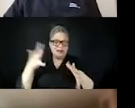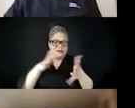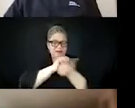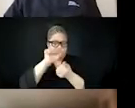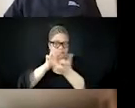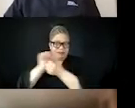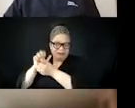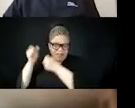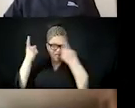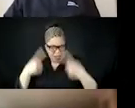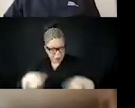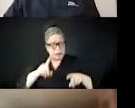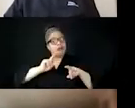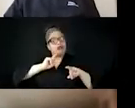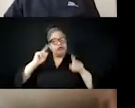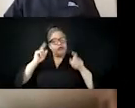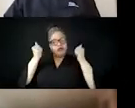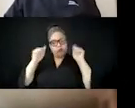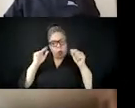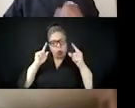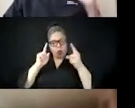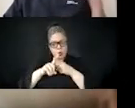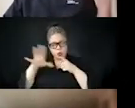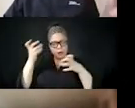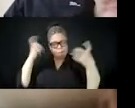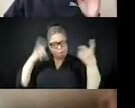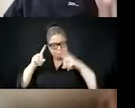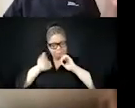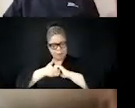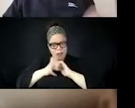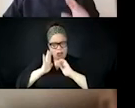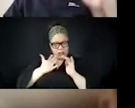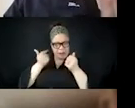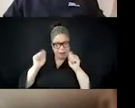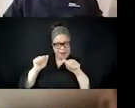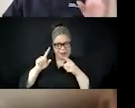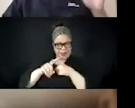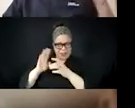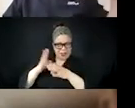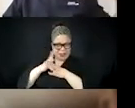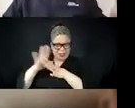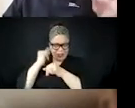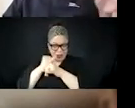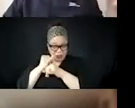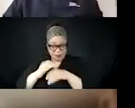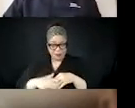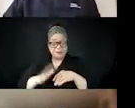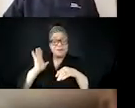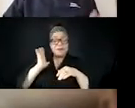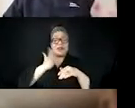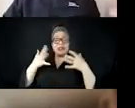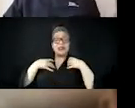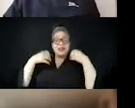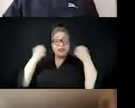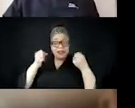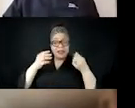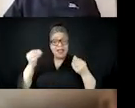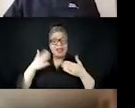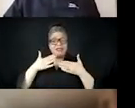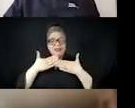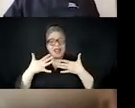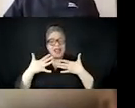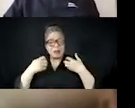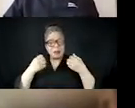participar en nuestras instituciones democráticas y nuestra salud y bienestar